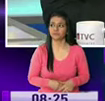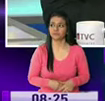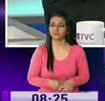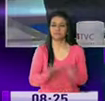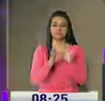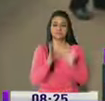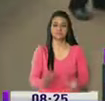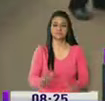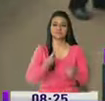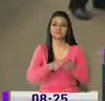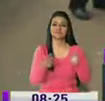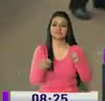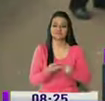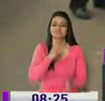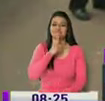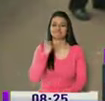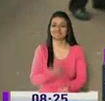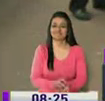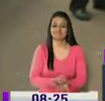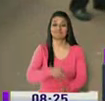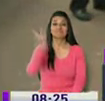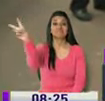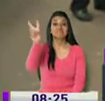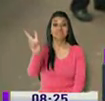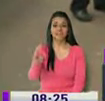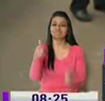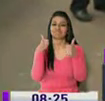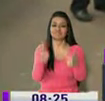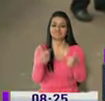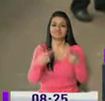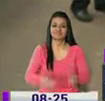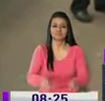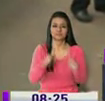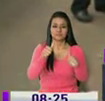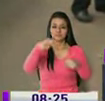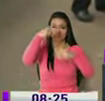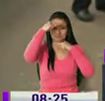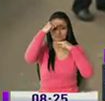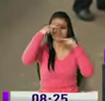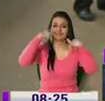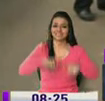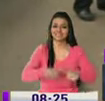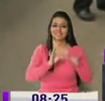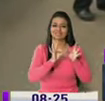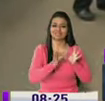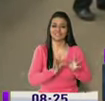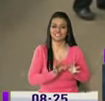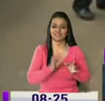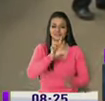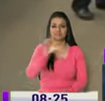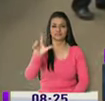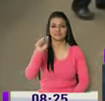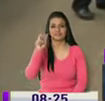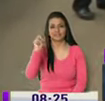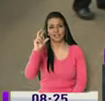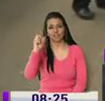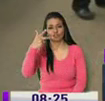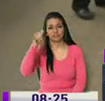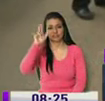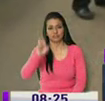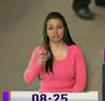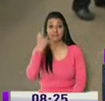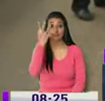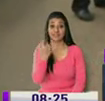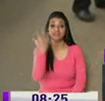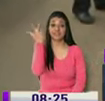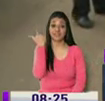Robert, amigos televidentes, así es, viernes y también con buenas noticias aquí en Llano Chico, puesto que hace 15 días